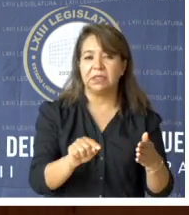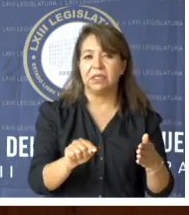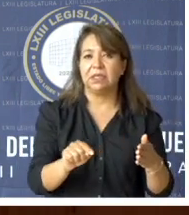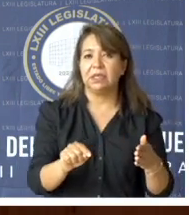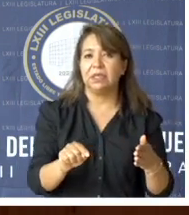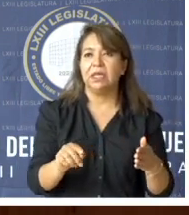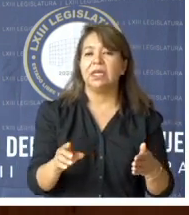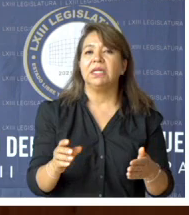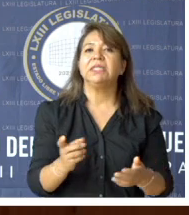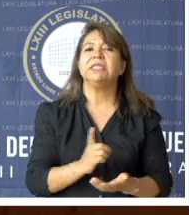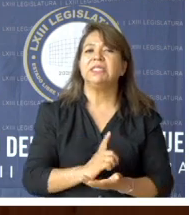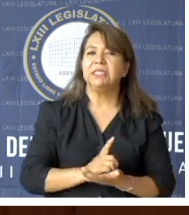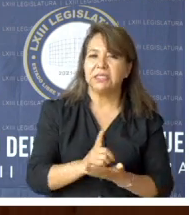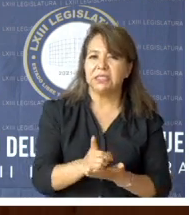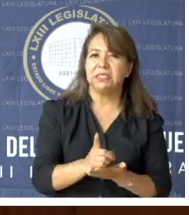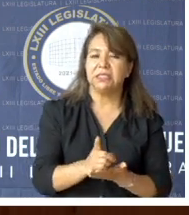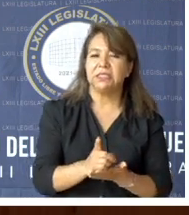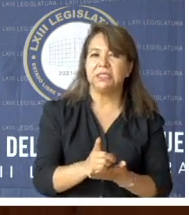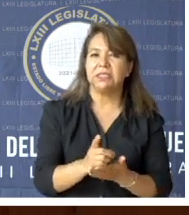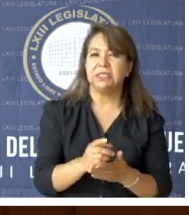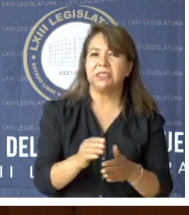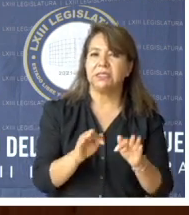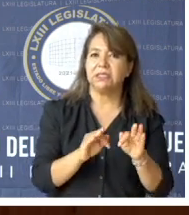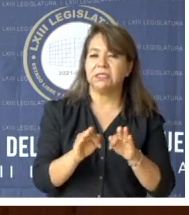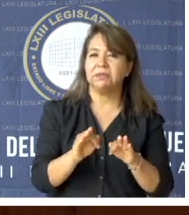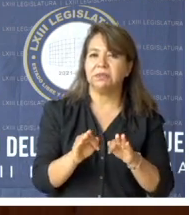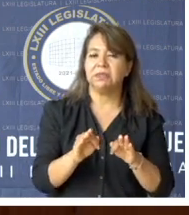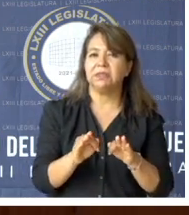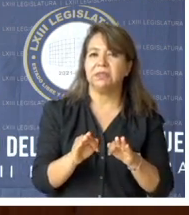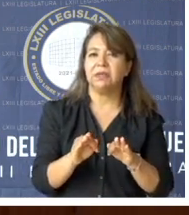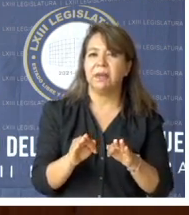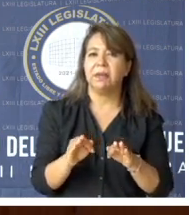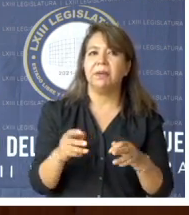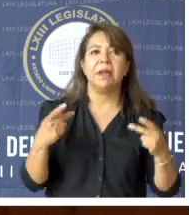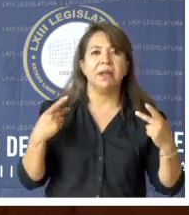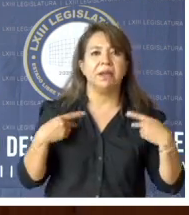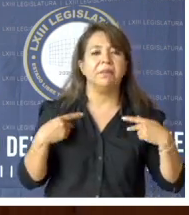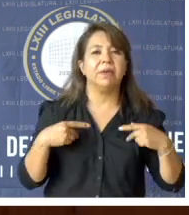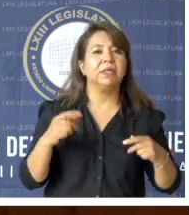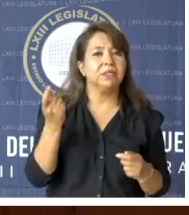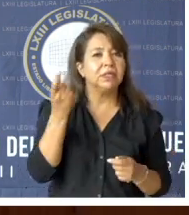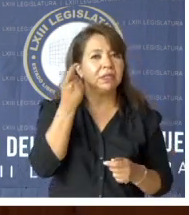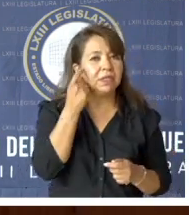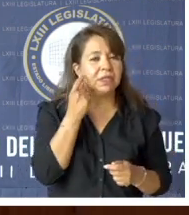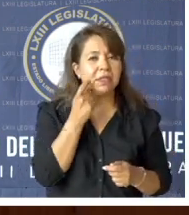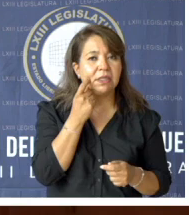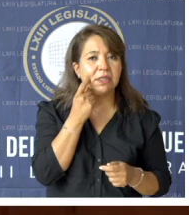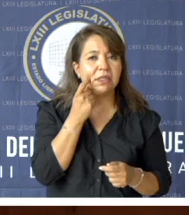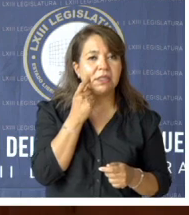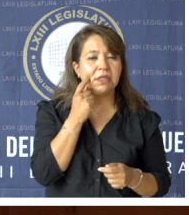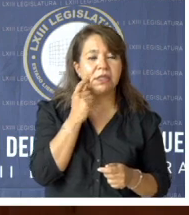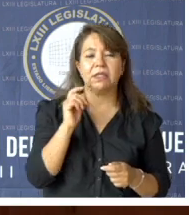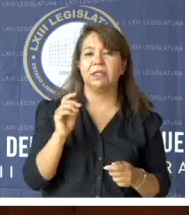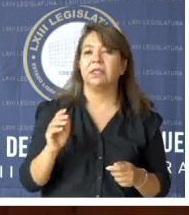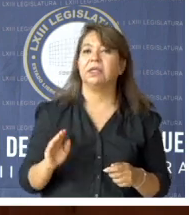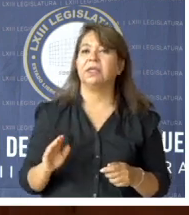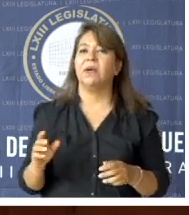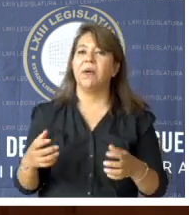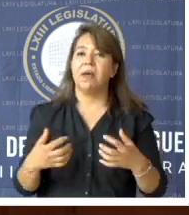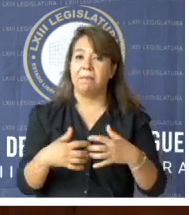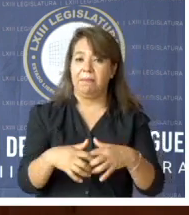los guerrerenses que son altamente productivos y productivas y participativos en el sector